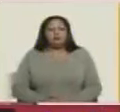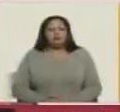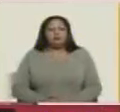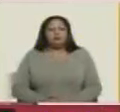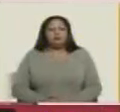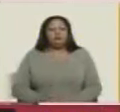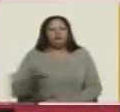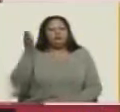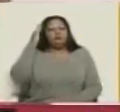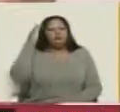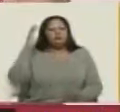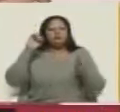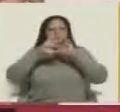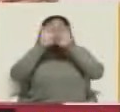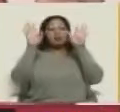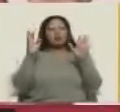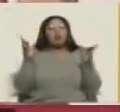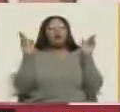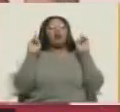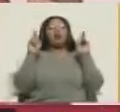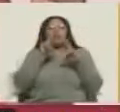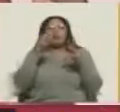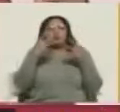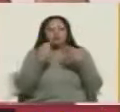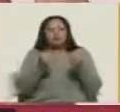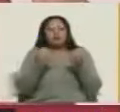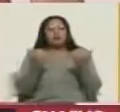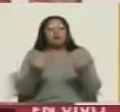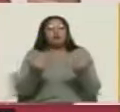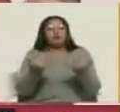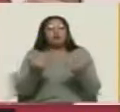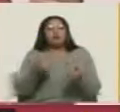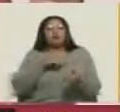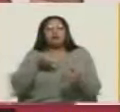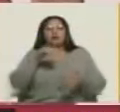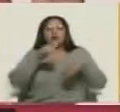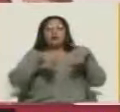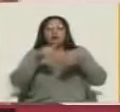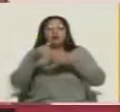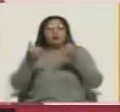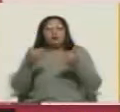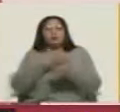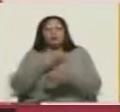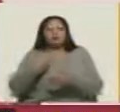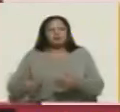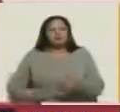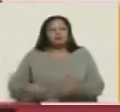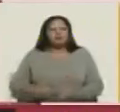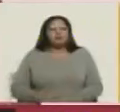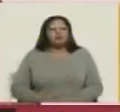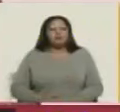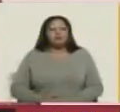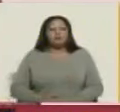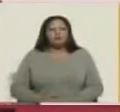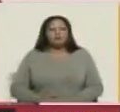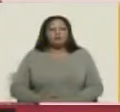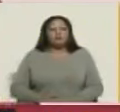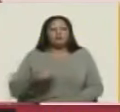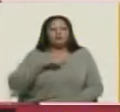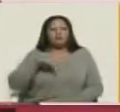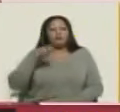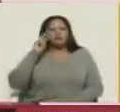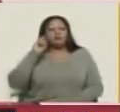muy claro. Ojalá entiendan ahora que la elección presidencial es una oportunidad que ellos tienen para